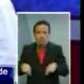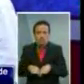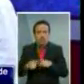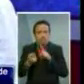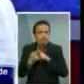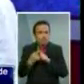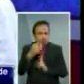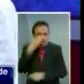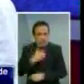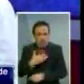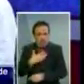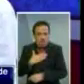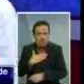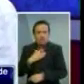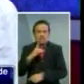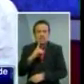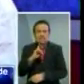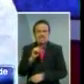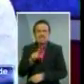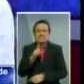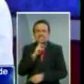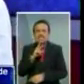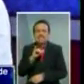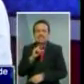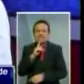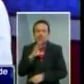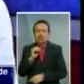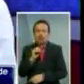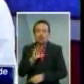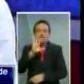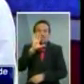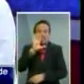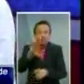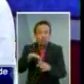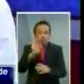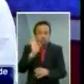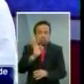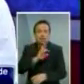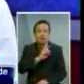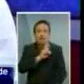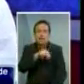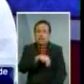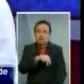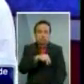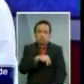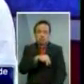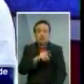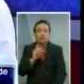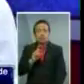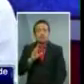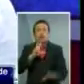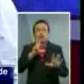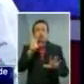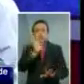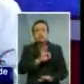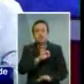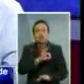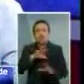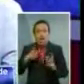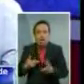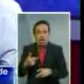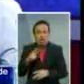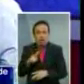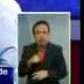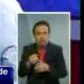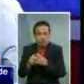particular, en 5 elecciones no hubo diputado de Renovación Nacional y las votaciones bordeaban el 8%. Y a